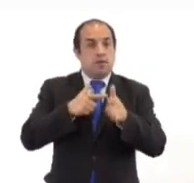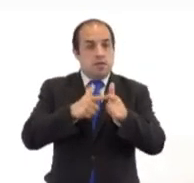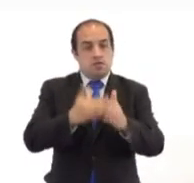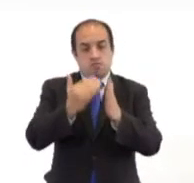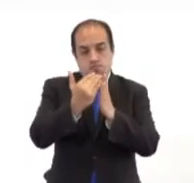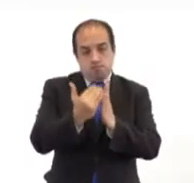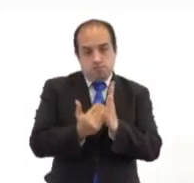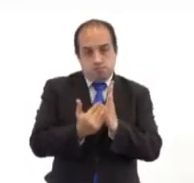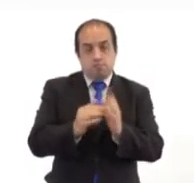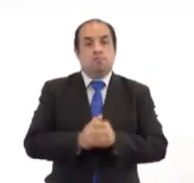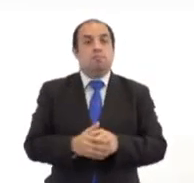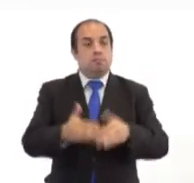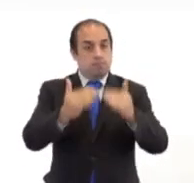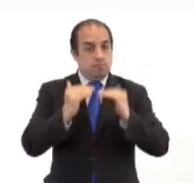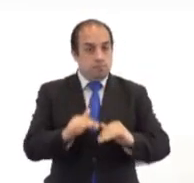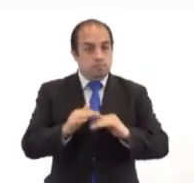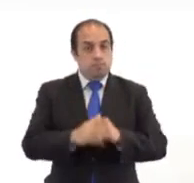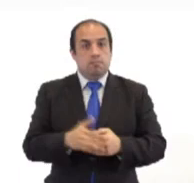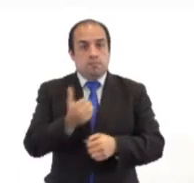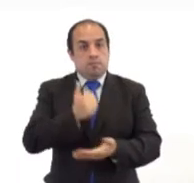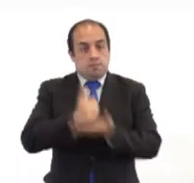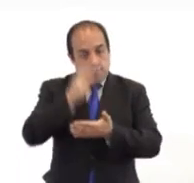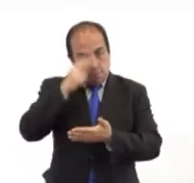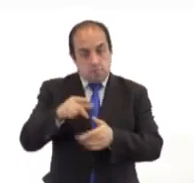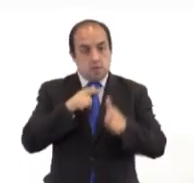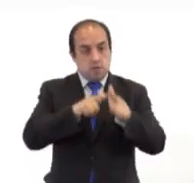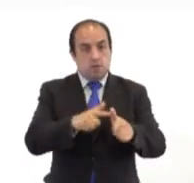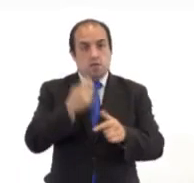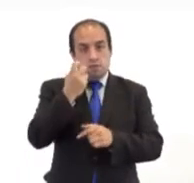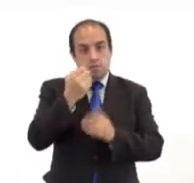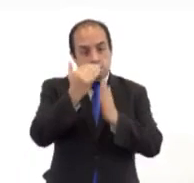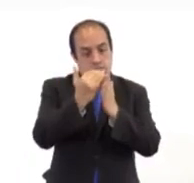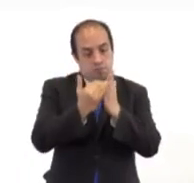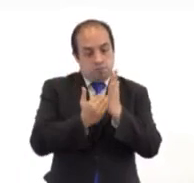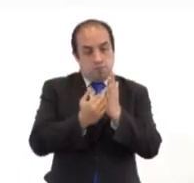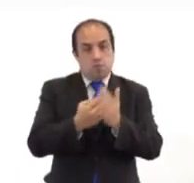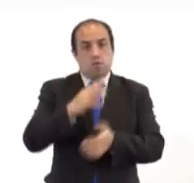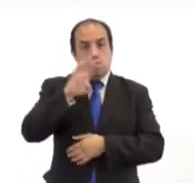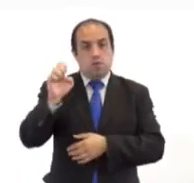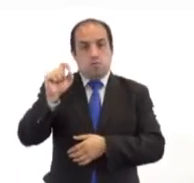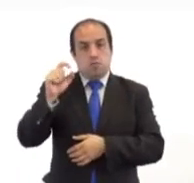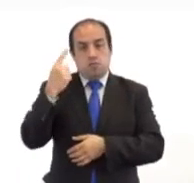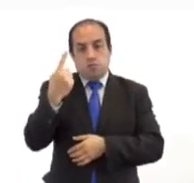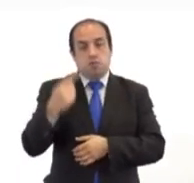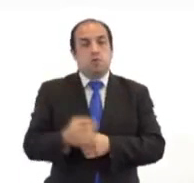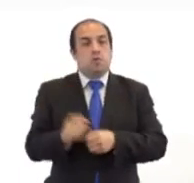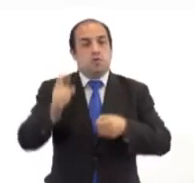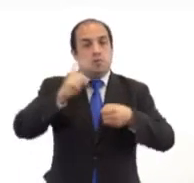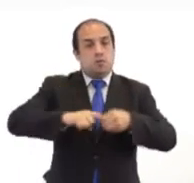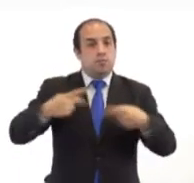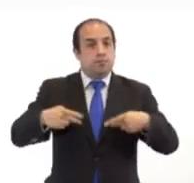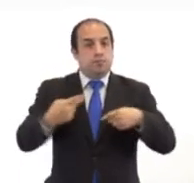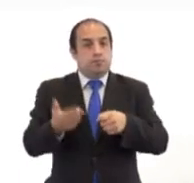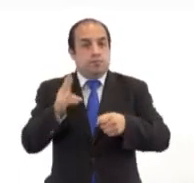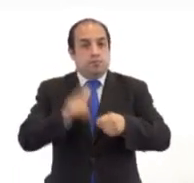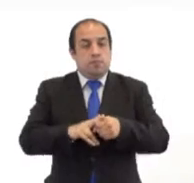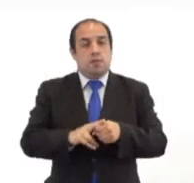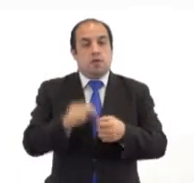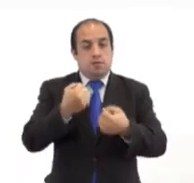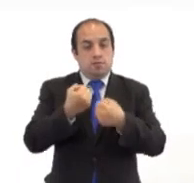Siguiente. De igual manera, la Ciudad de México continúa con esta reducción, 421 ingresos menos que la semana previa, una reducción